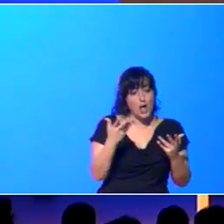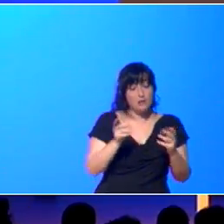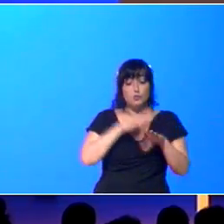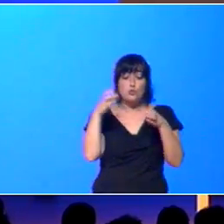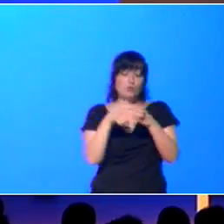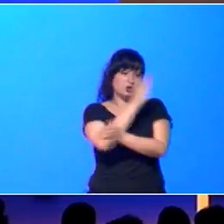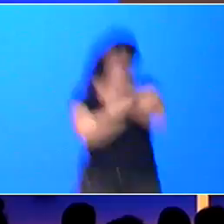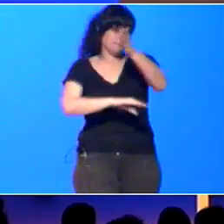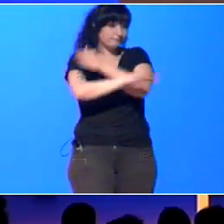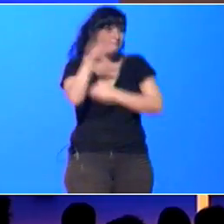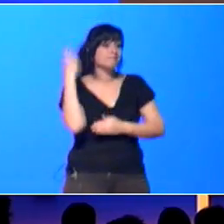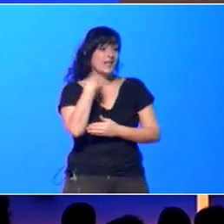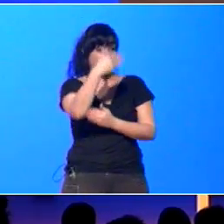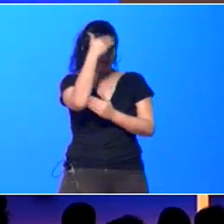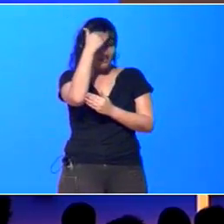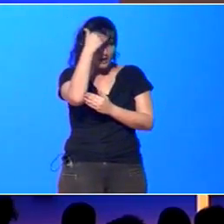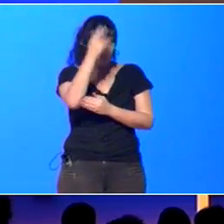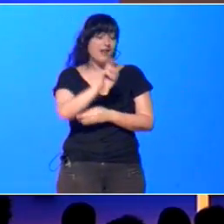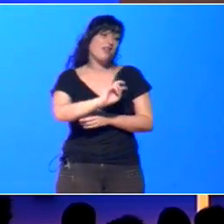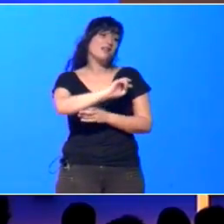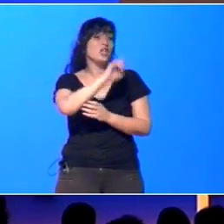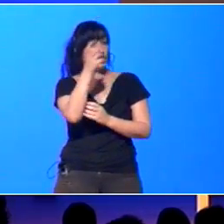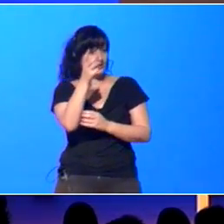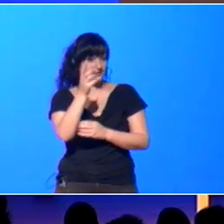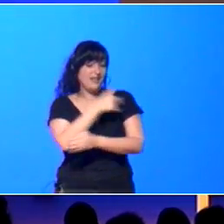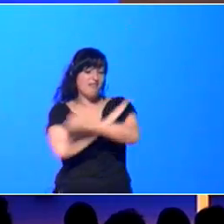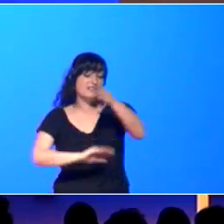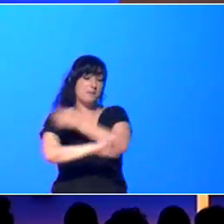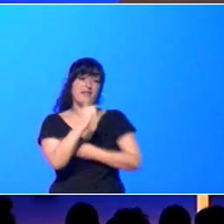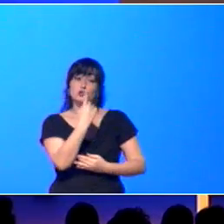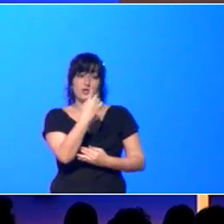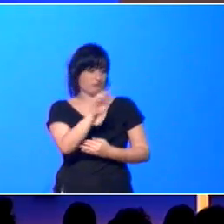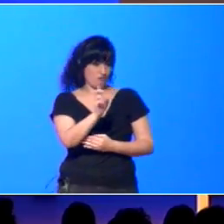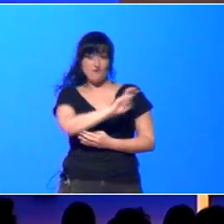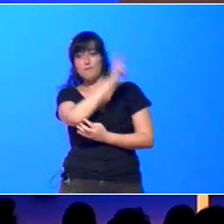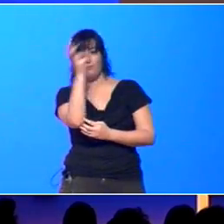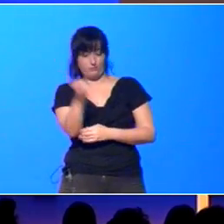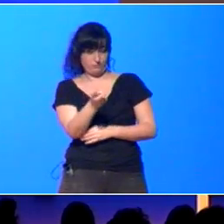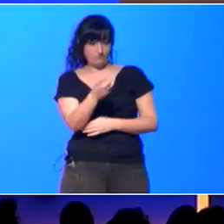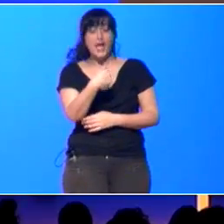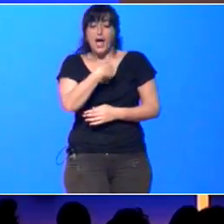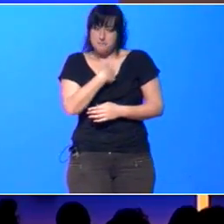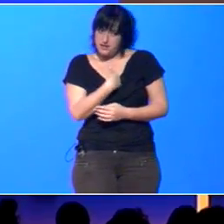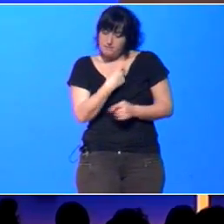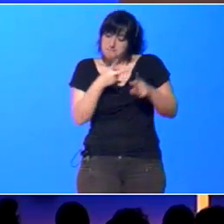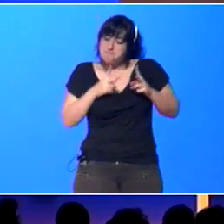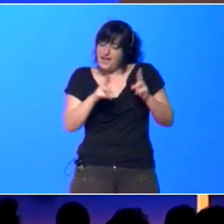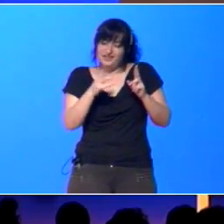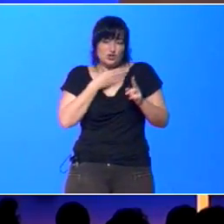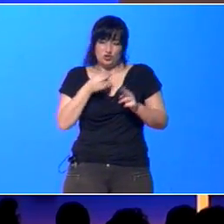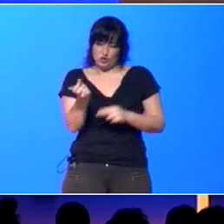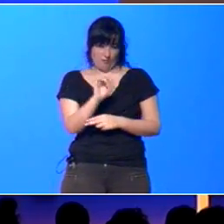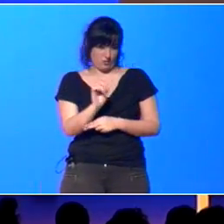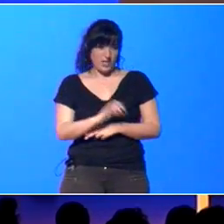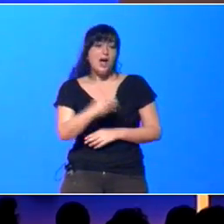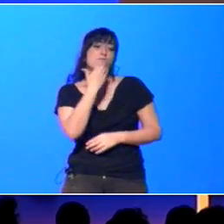discapacidad intelectual y otras pluridiscapacidades. Cojo los términos que utiliza la Convención, a mí alguno no me gusta. Las personas con